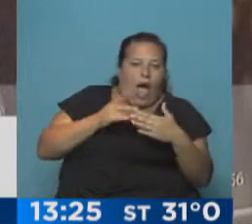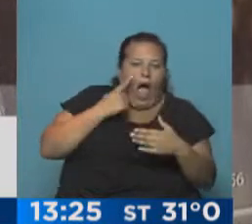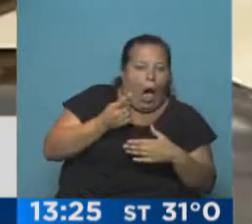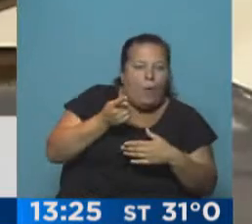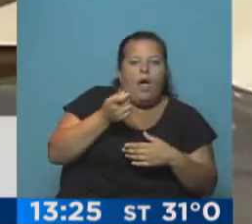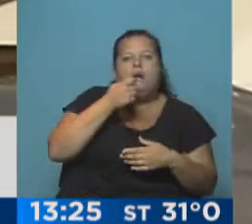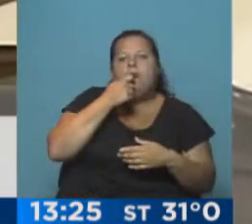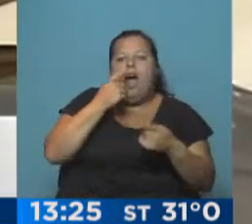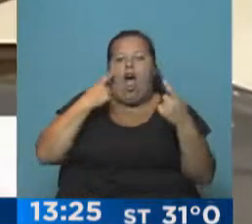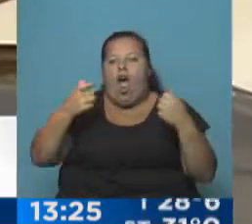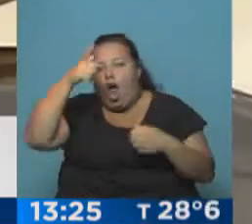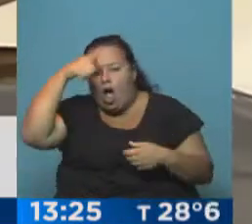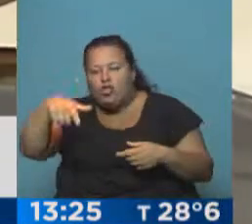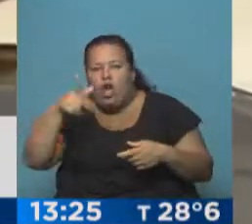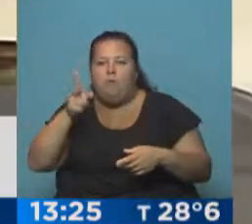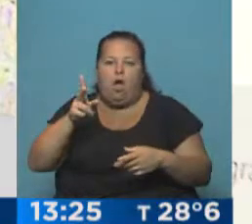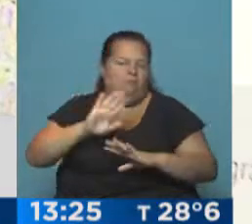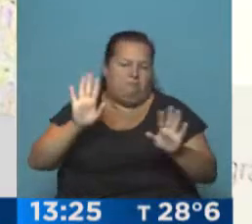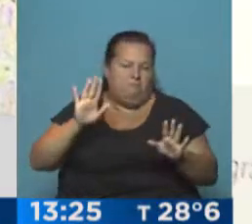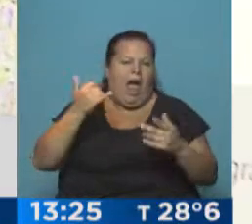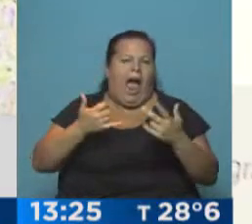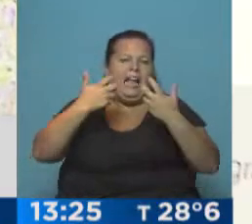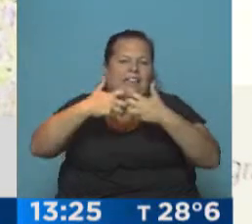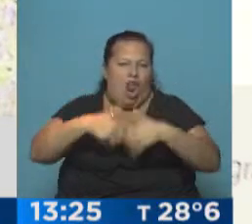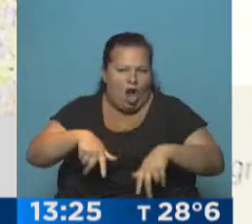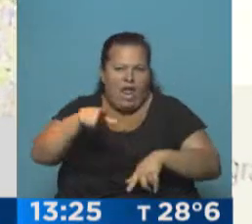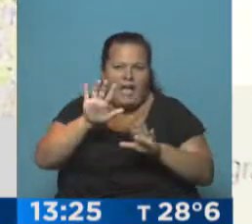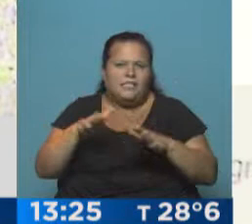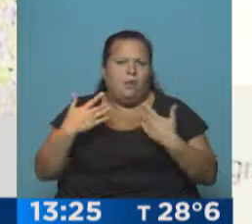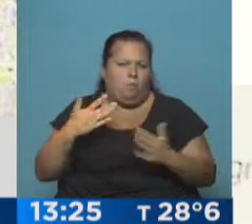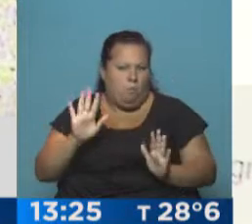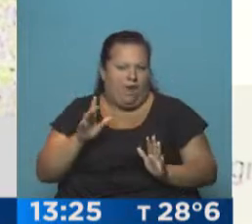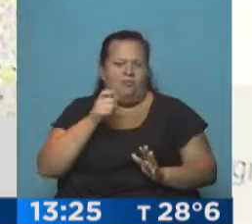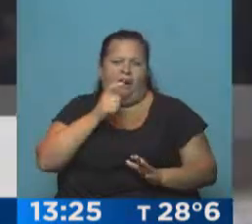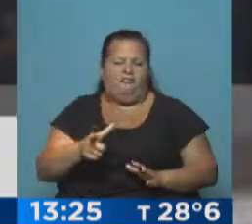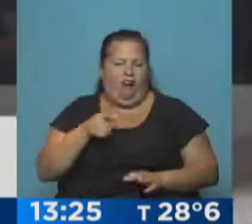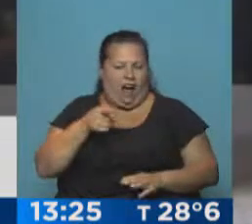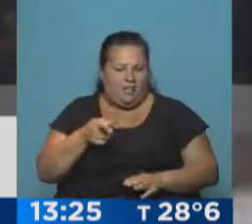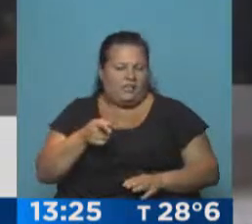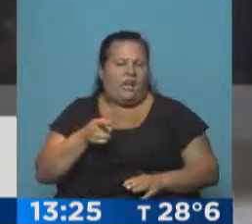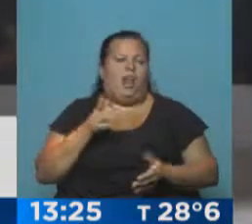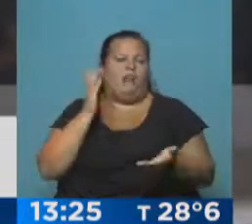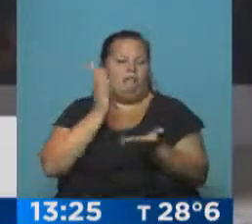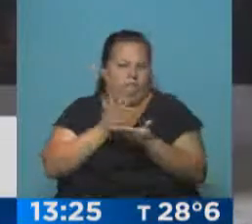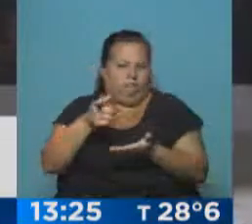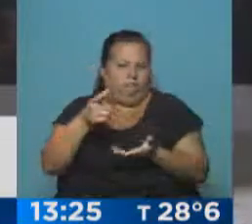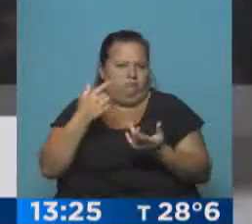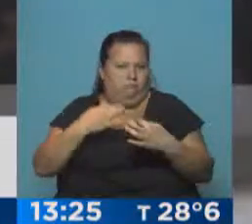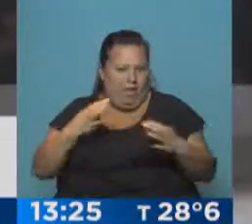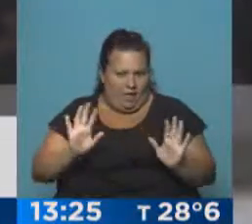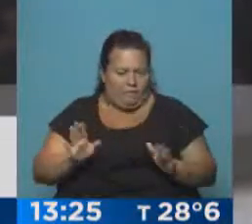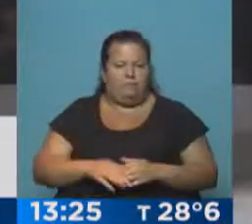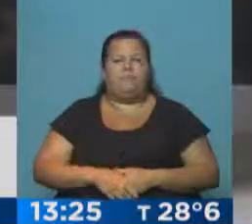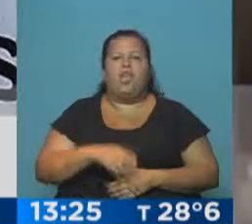para controlar esta restricción donde hay tecnología como ésta permite hacerlo con bastante eficiencia